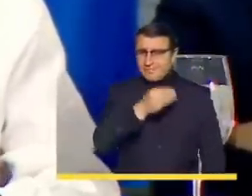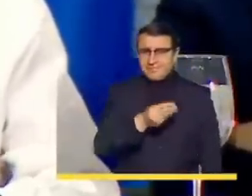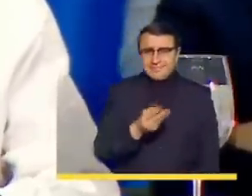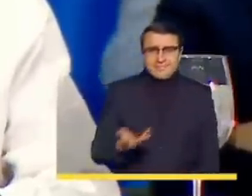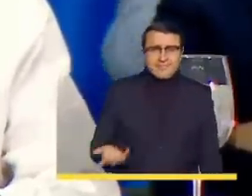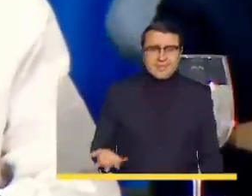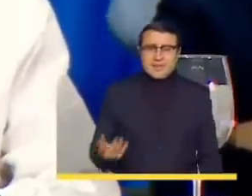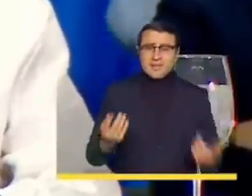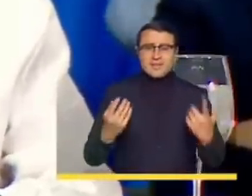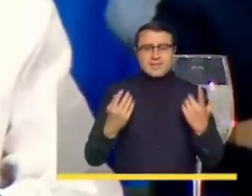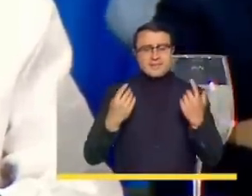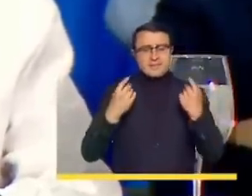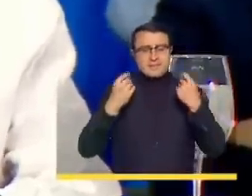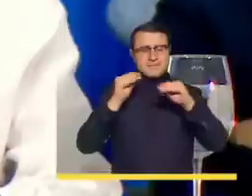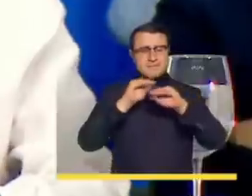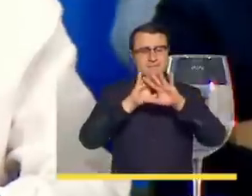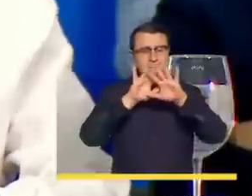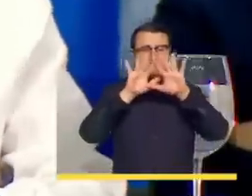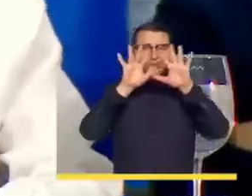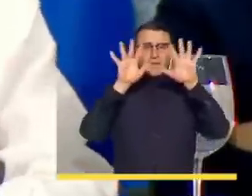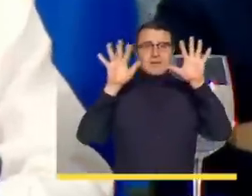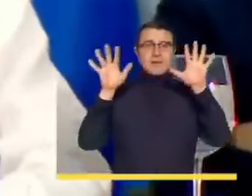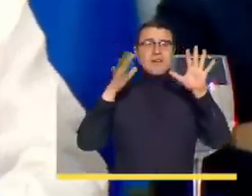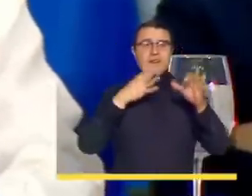entender que la felicidad verdadera